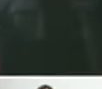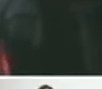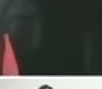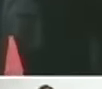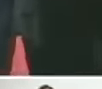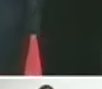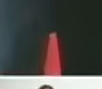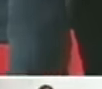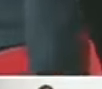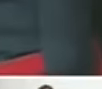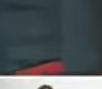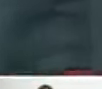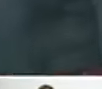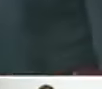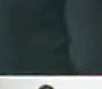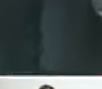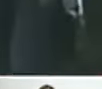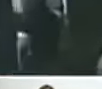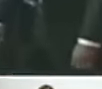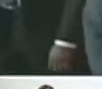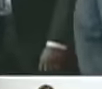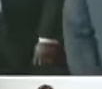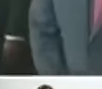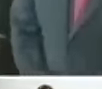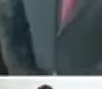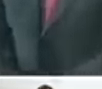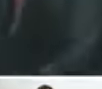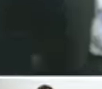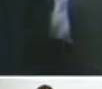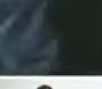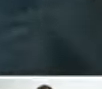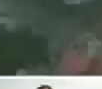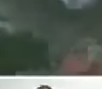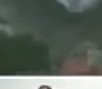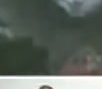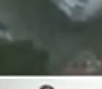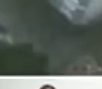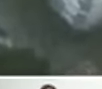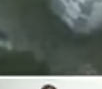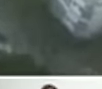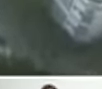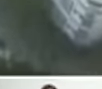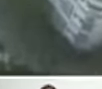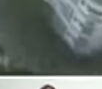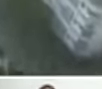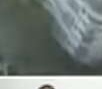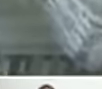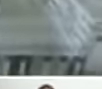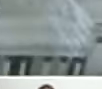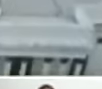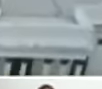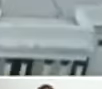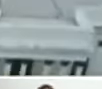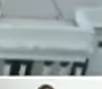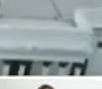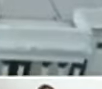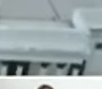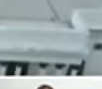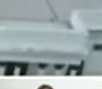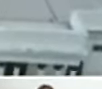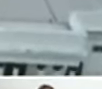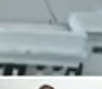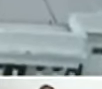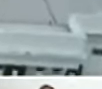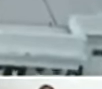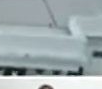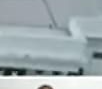estos 25 años de revolución, y que por supuesto se abre una nueva etapa en estos momentos históricos que